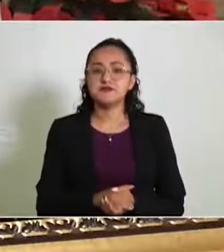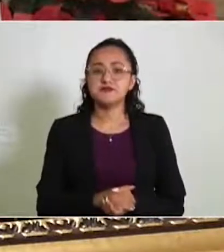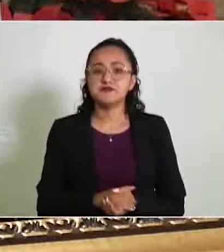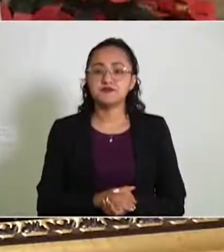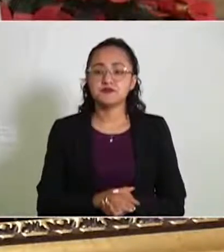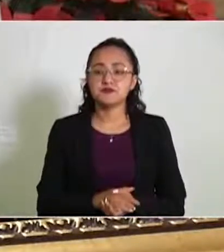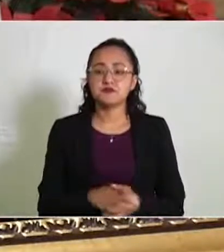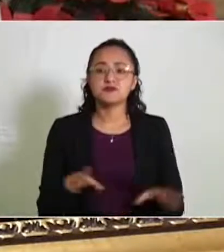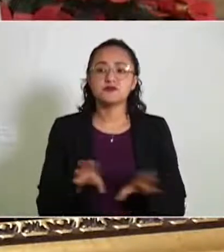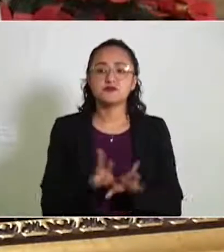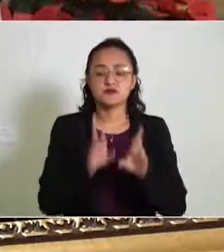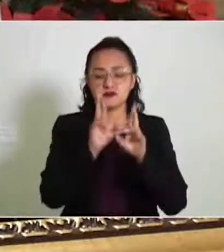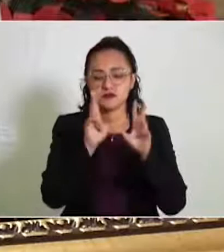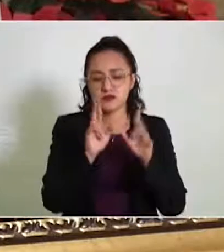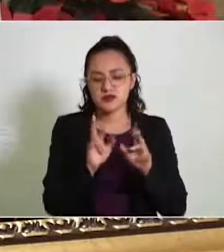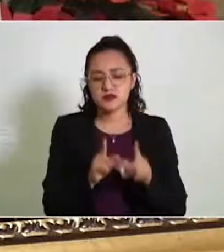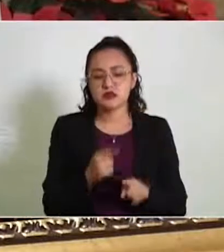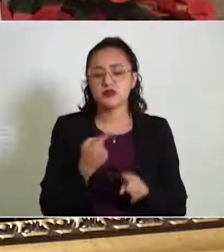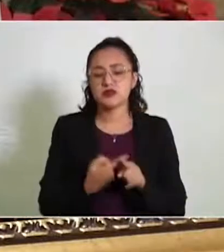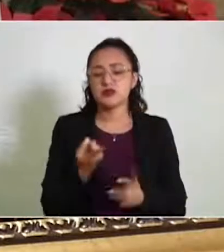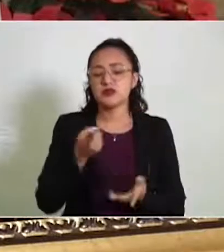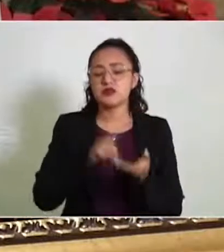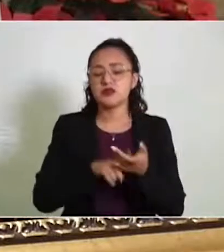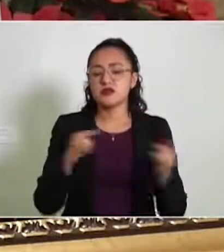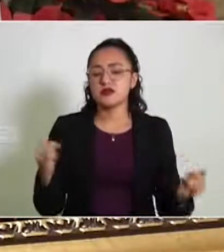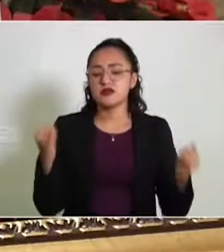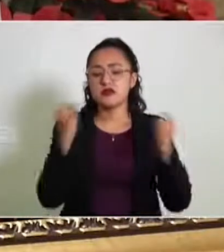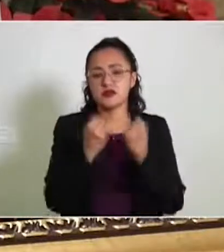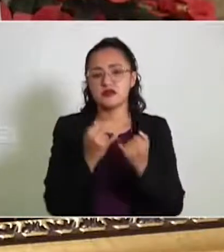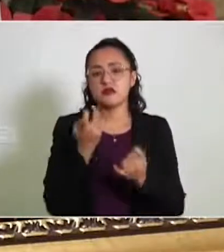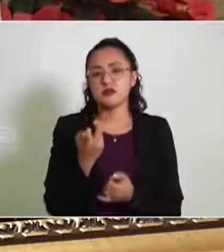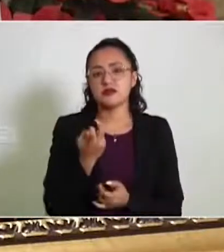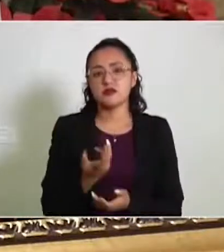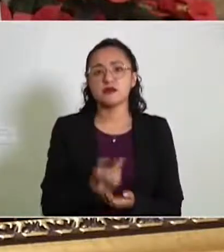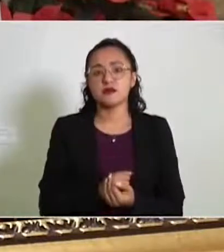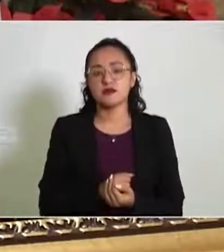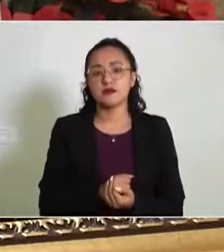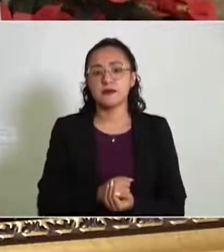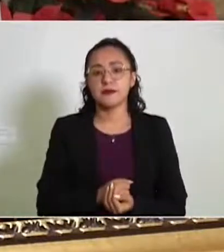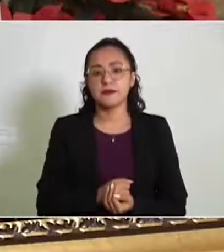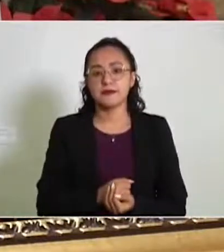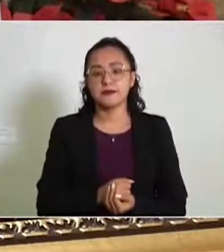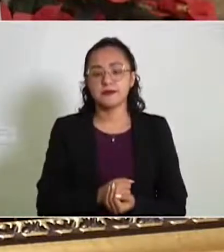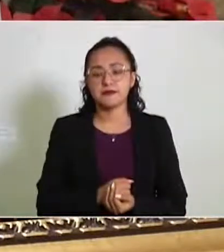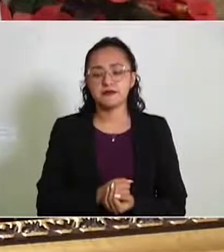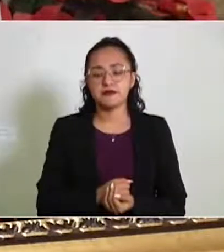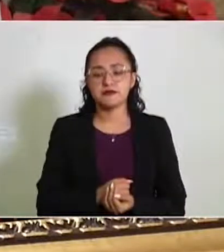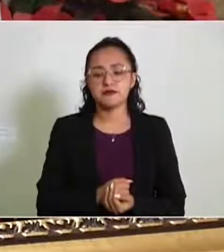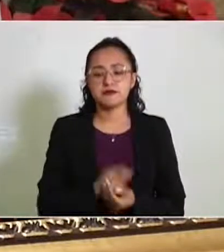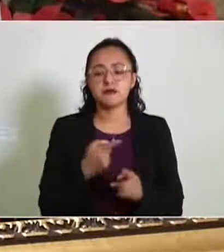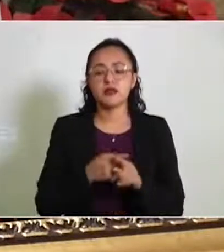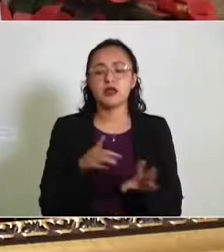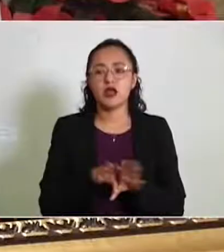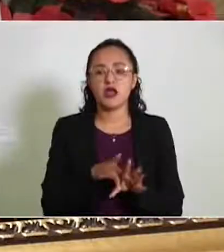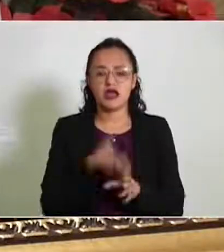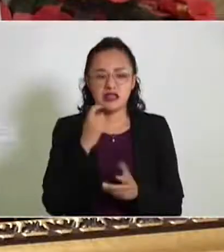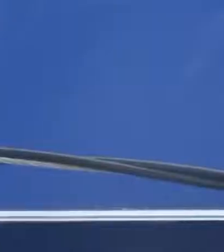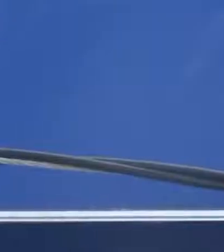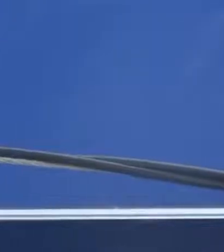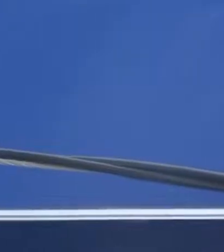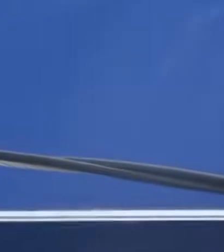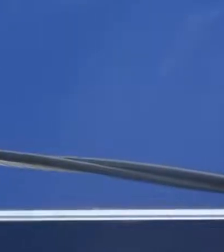de verdad, deterioro de las instituciones. Ese es su legado, de los ambiciosos.